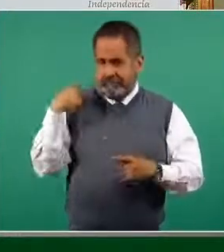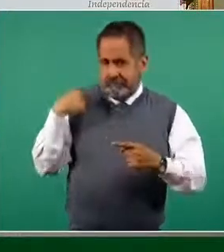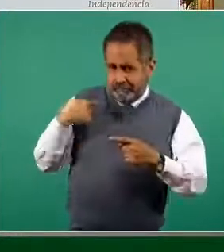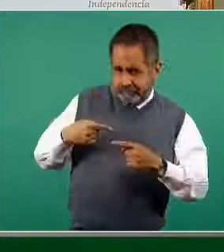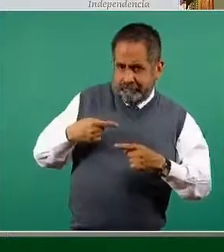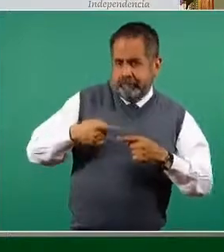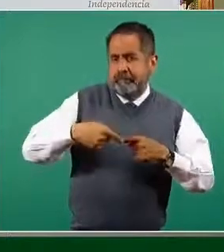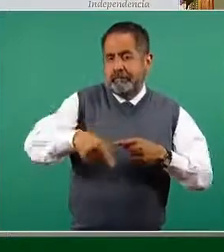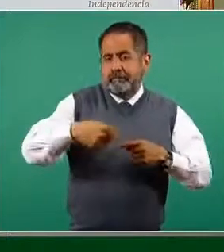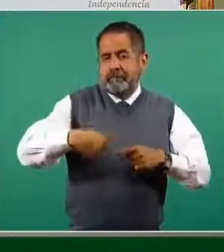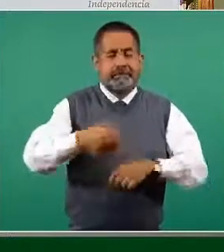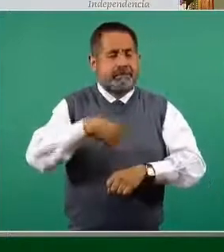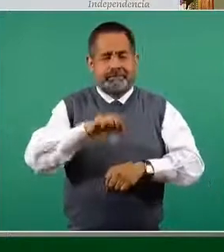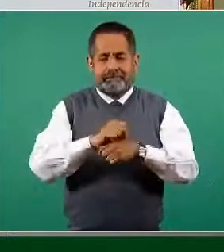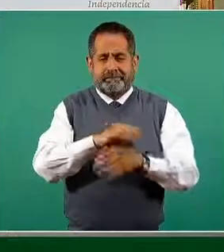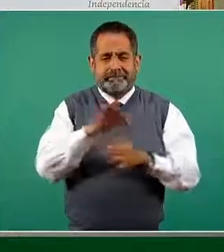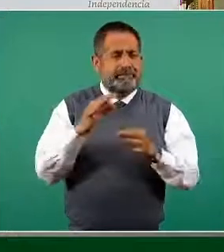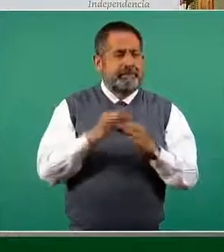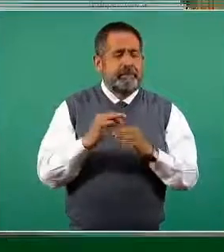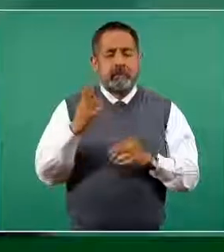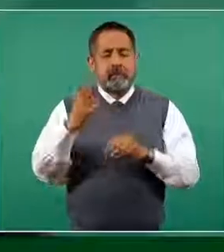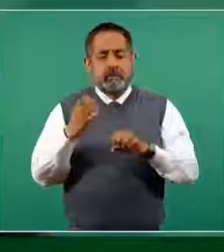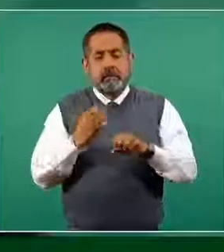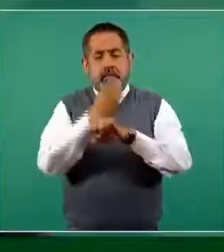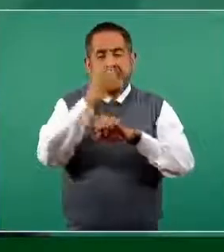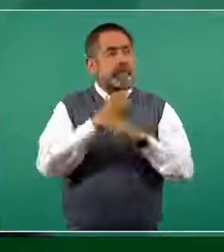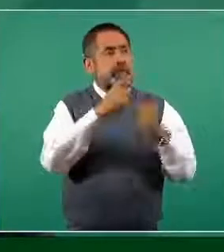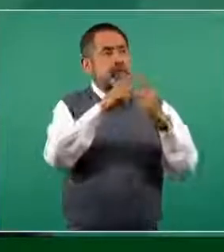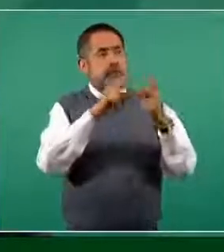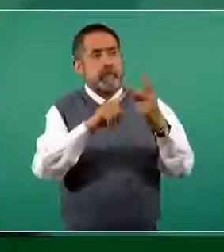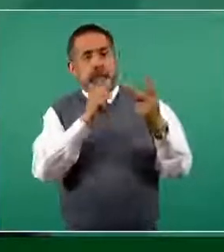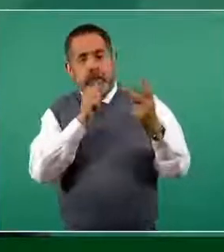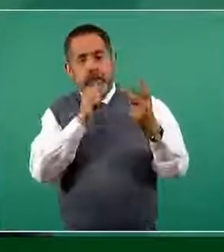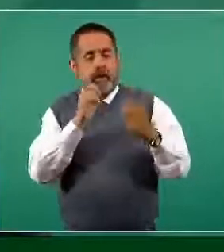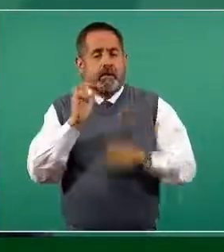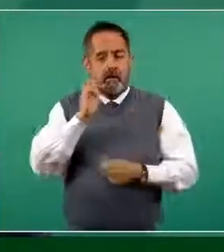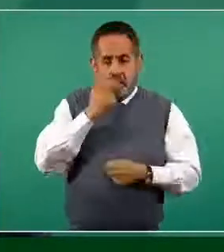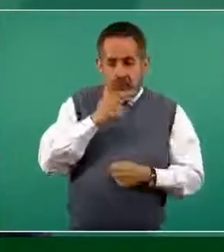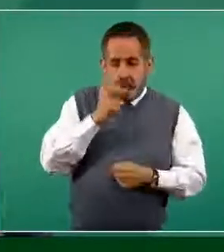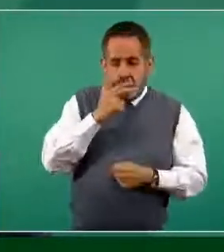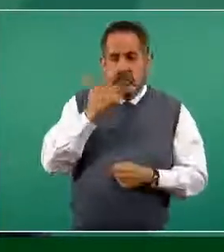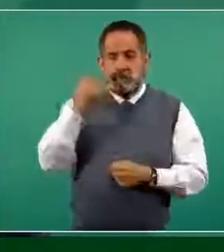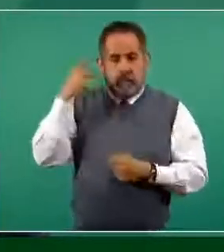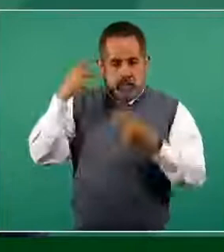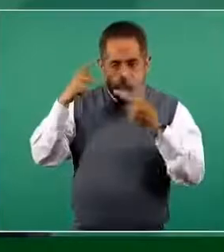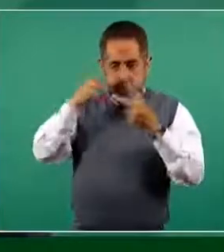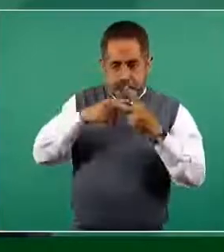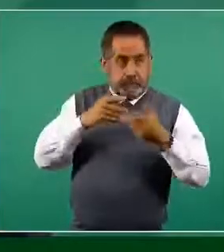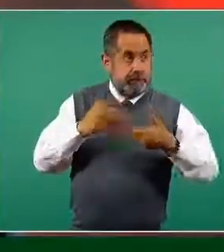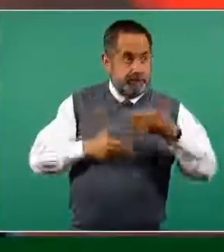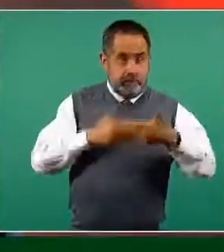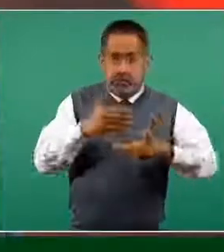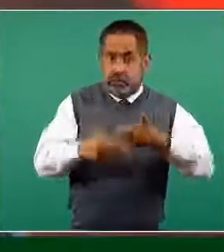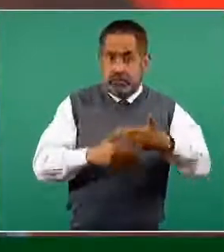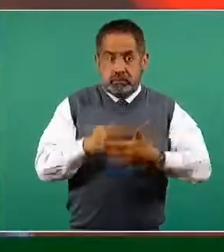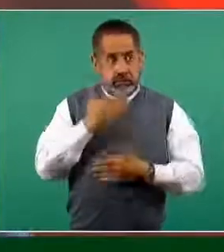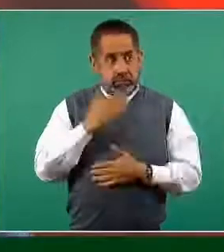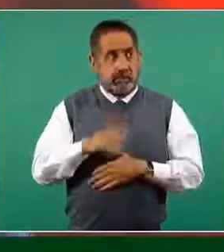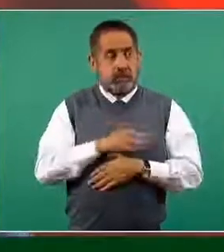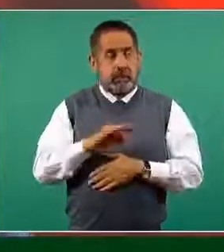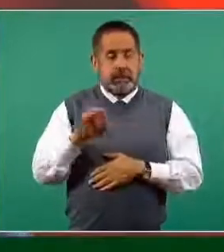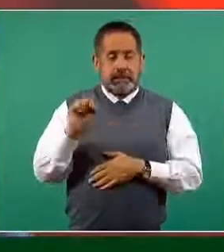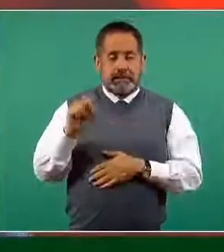ya terminando en los últimos 2 entidades federativas que estaban pendientes, Chihuahua y Puebla. El avance es muy bueno, se tiene arriba